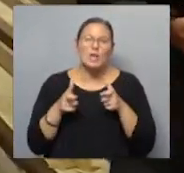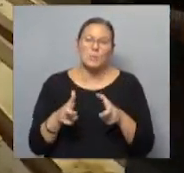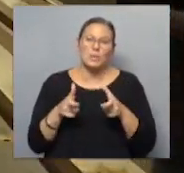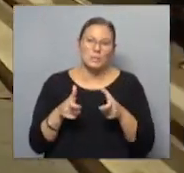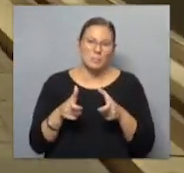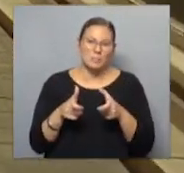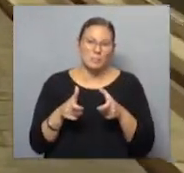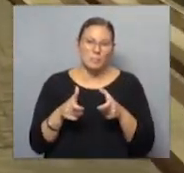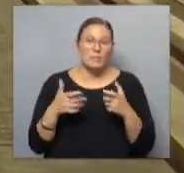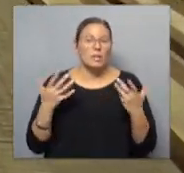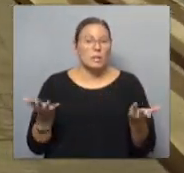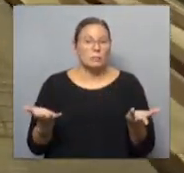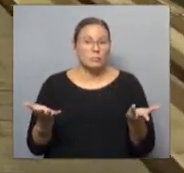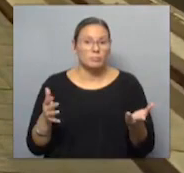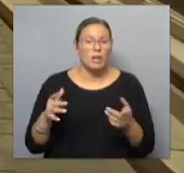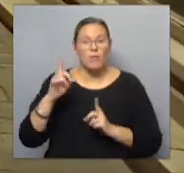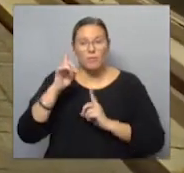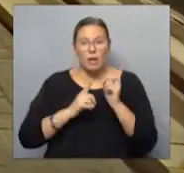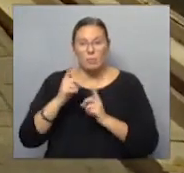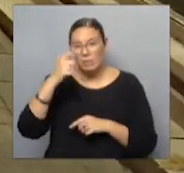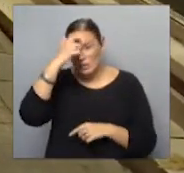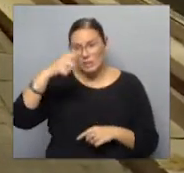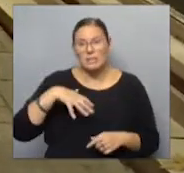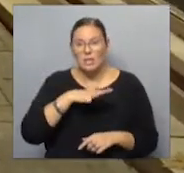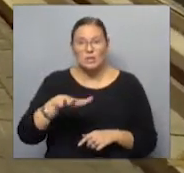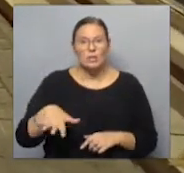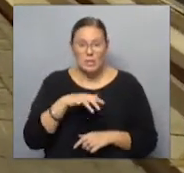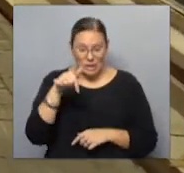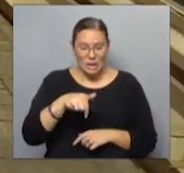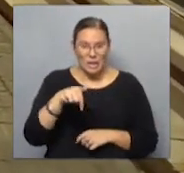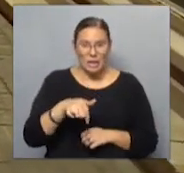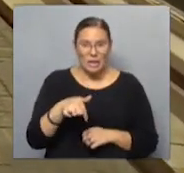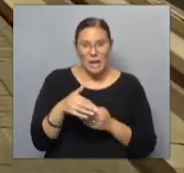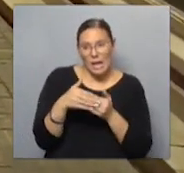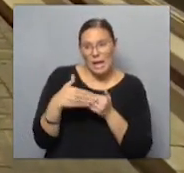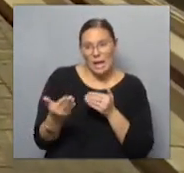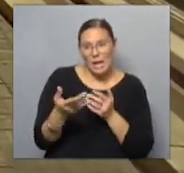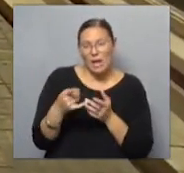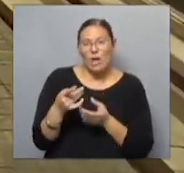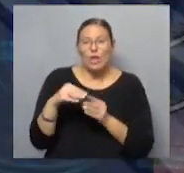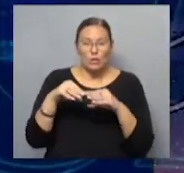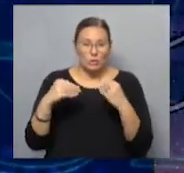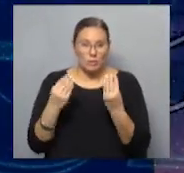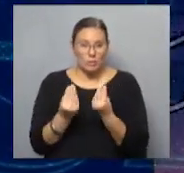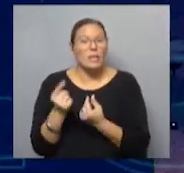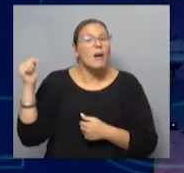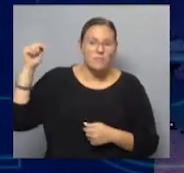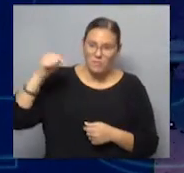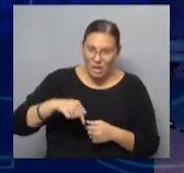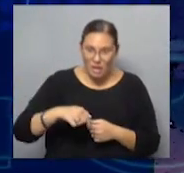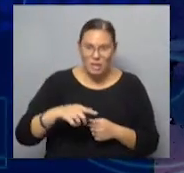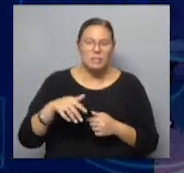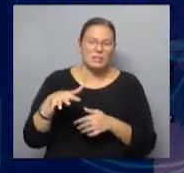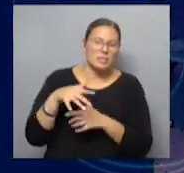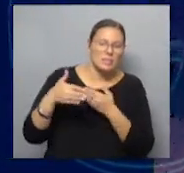Éxitos. Y bueno, desde la Facultad de Ciencias Sociales, acá al ladito del puesto de tortas fritas, vénganse si están